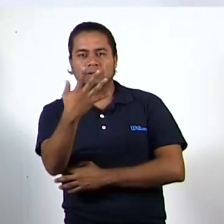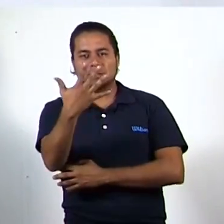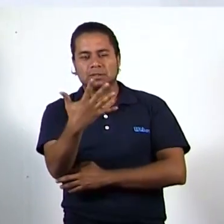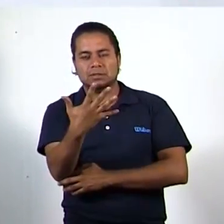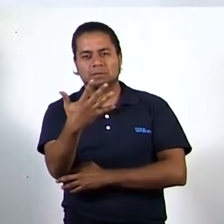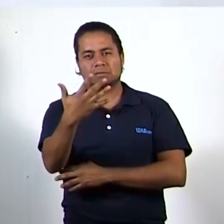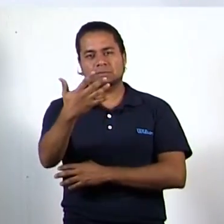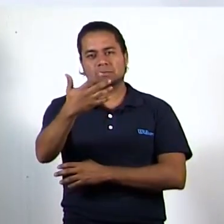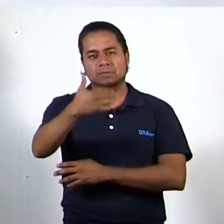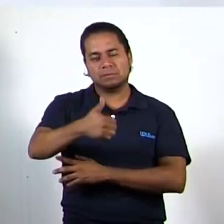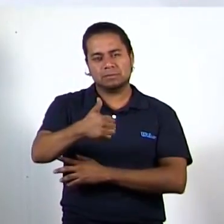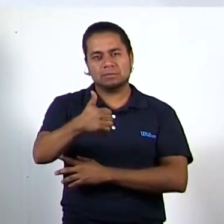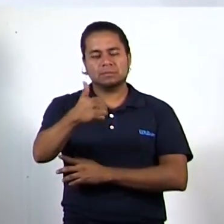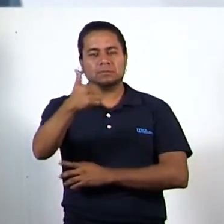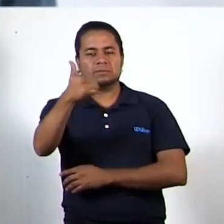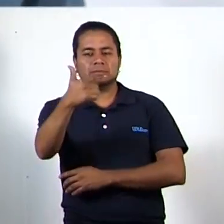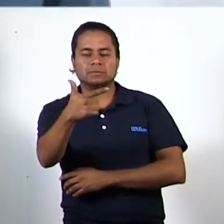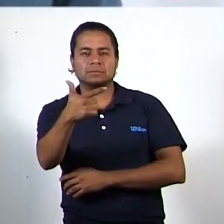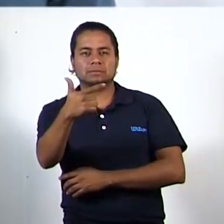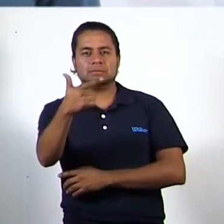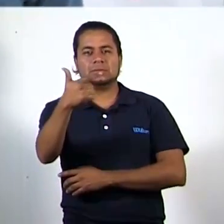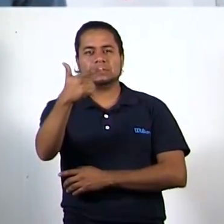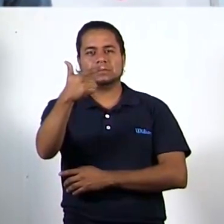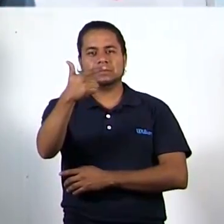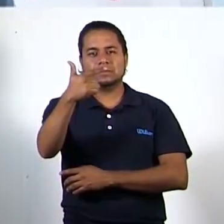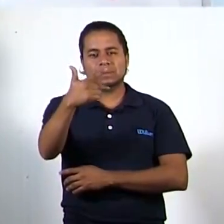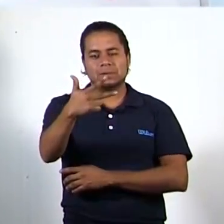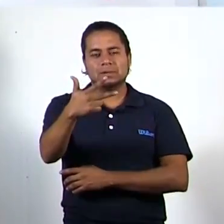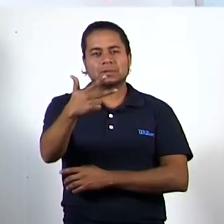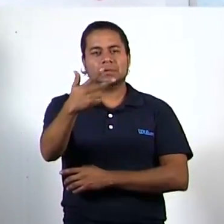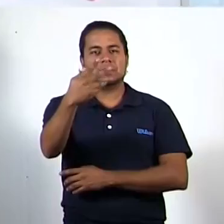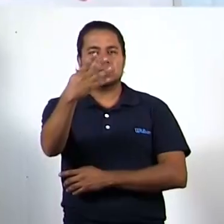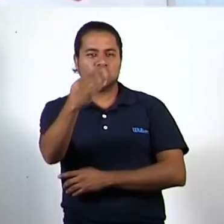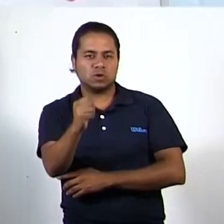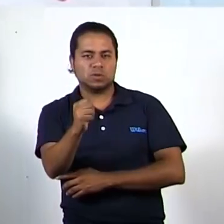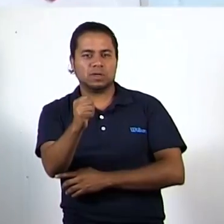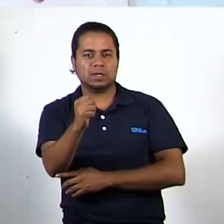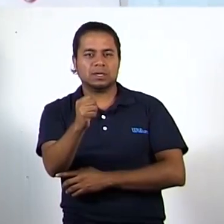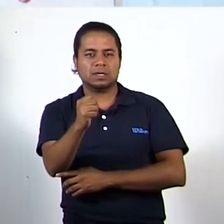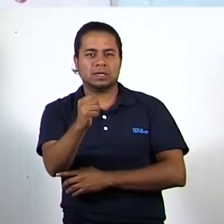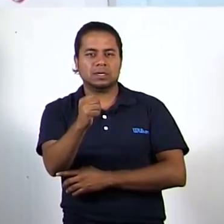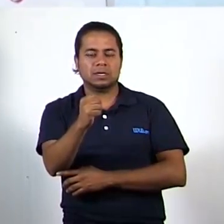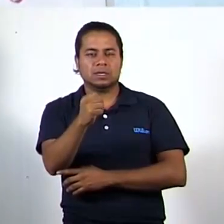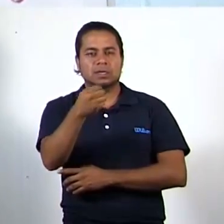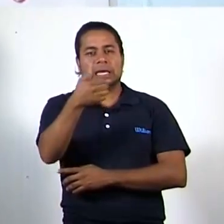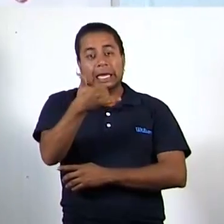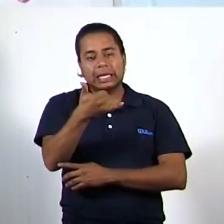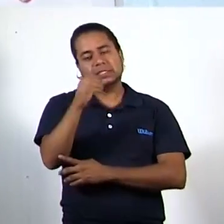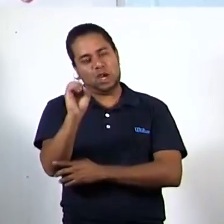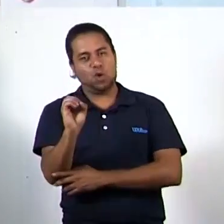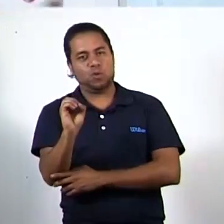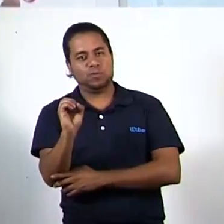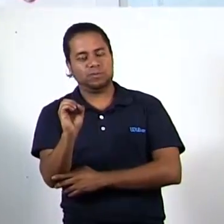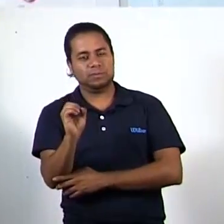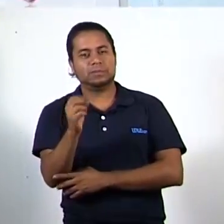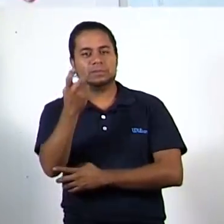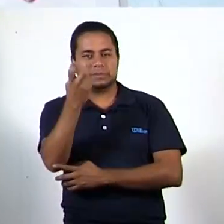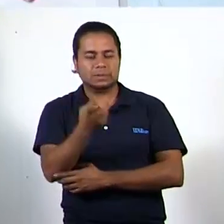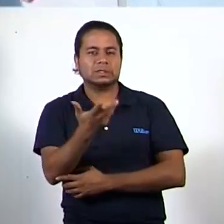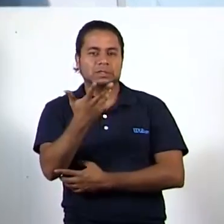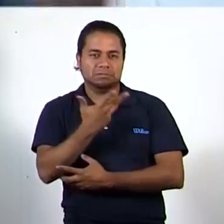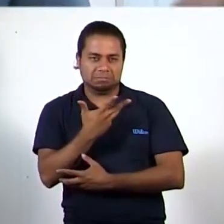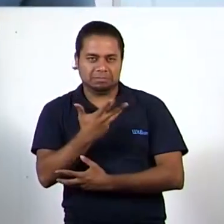4, 5, 6, 7, 8, 9 y el 0, que